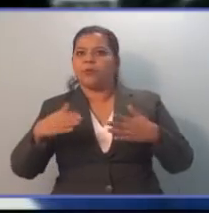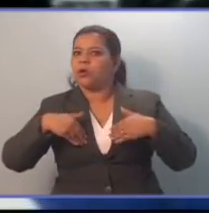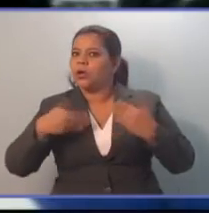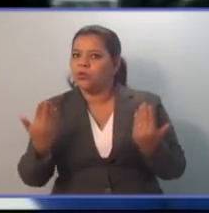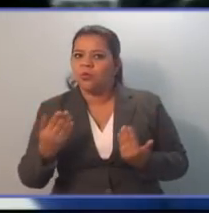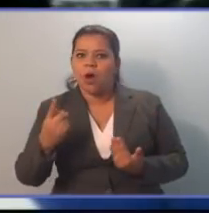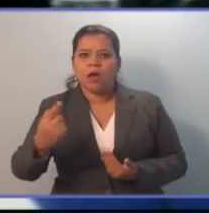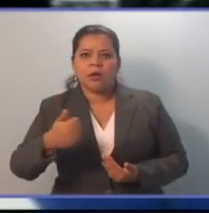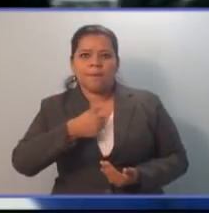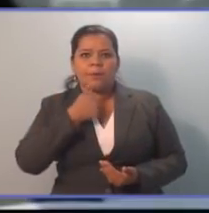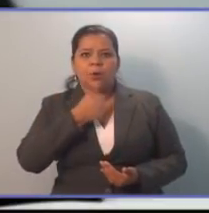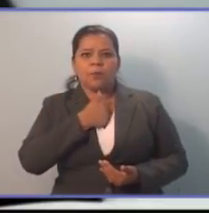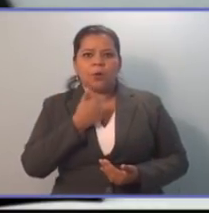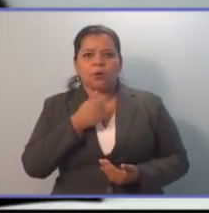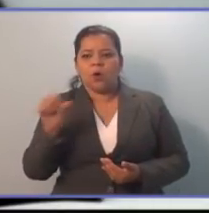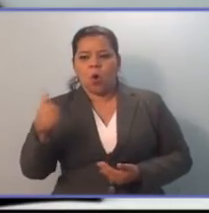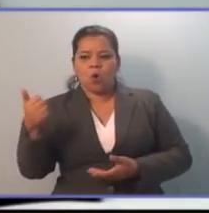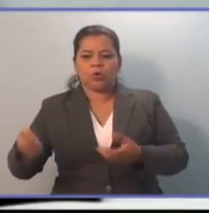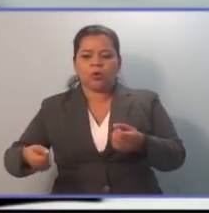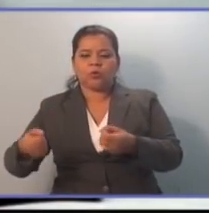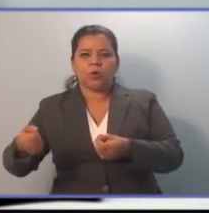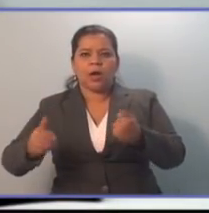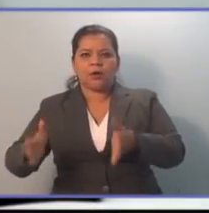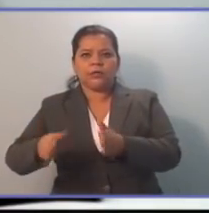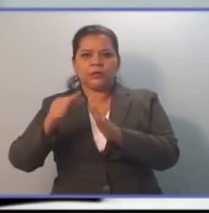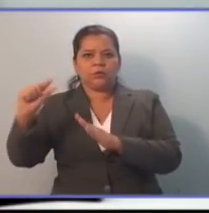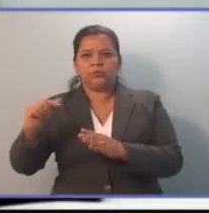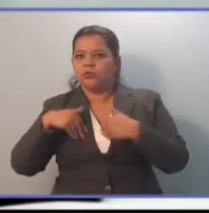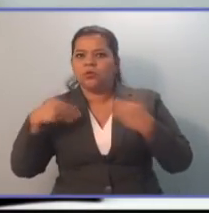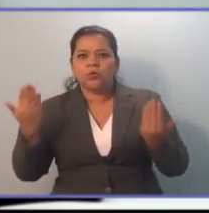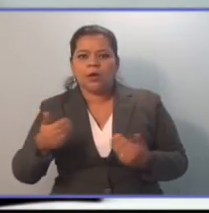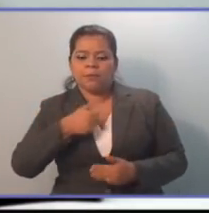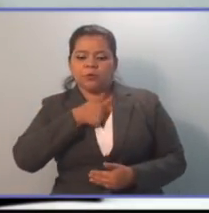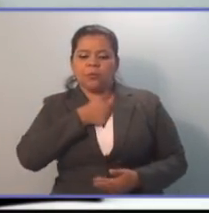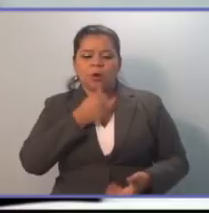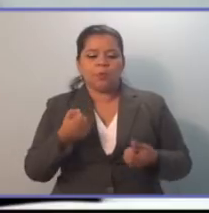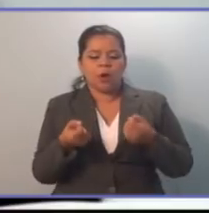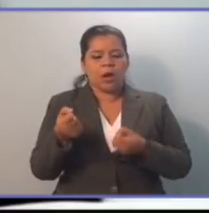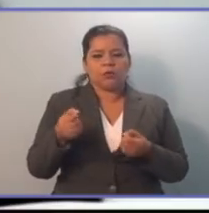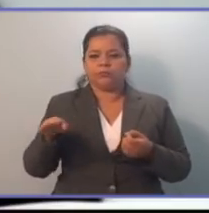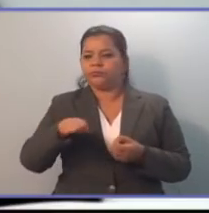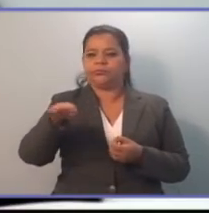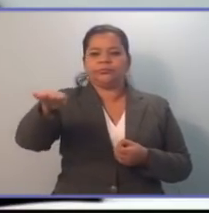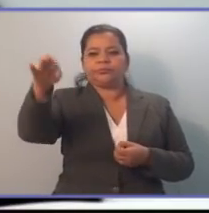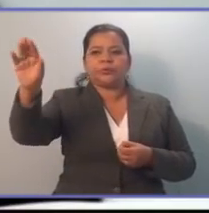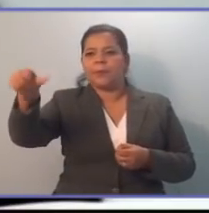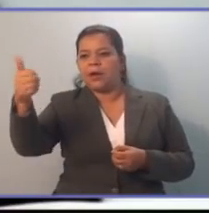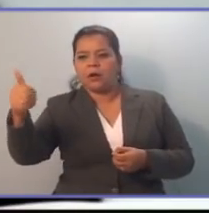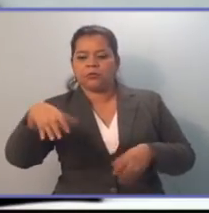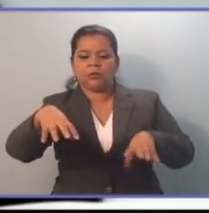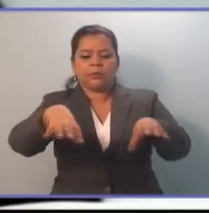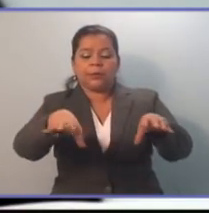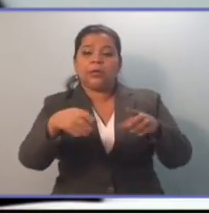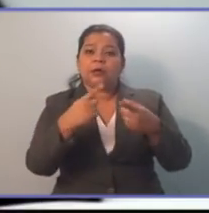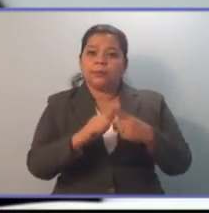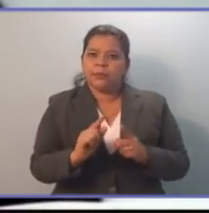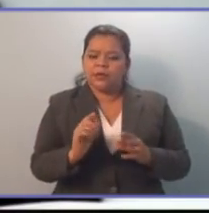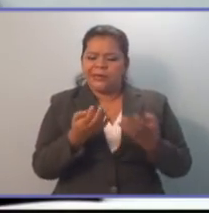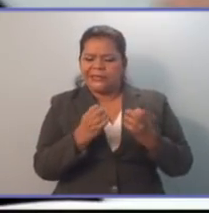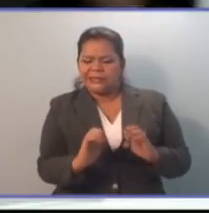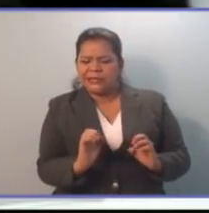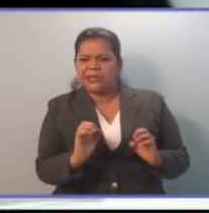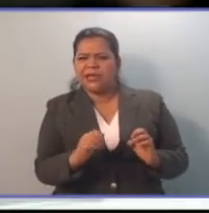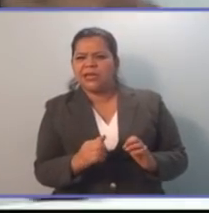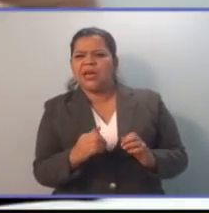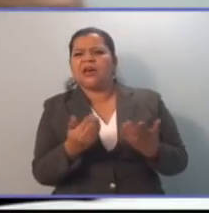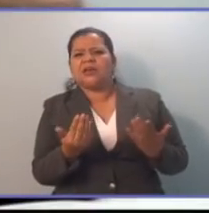para destinarlo a la Procuraduría. Entonces me pongo a pensar, ¿qué estrategia de defensa puede